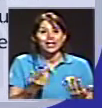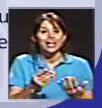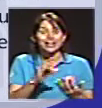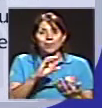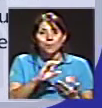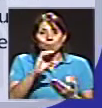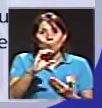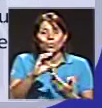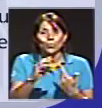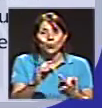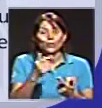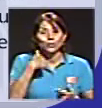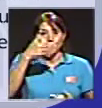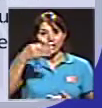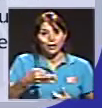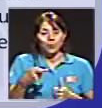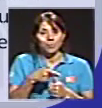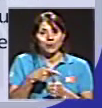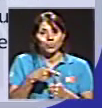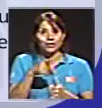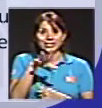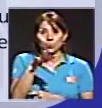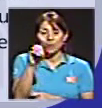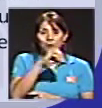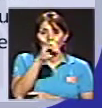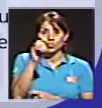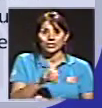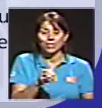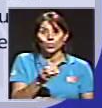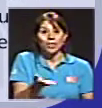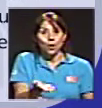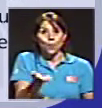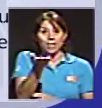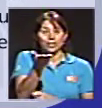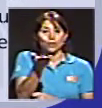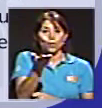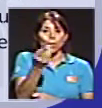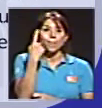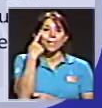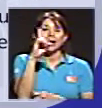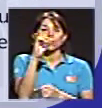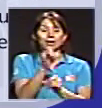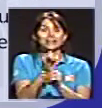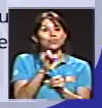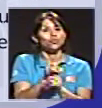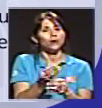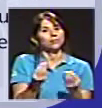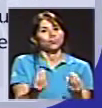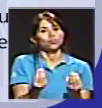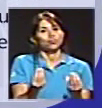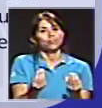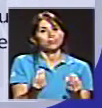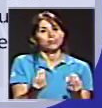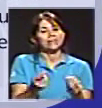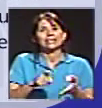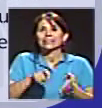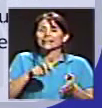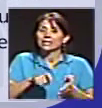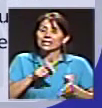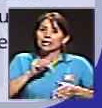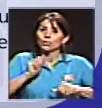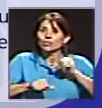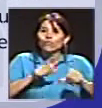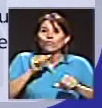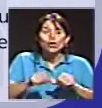Yo creo que, en primer lugar, 50% de aumento de una institución es mucho y requiere un esfuerzo muy grande para